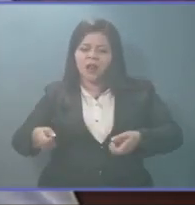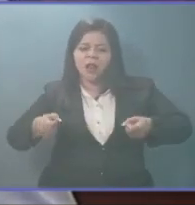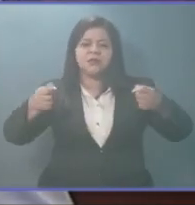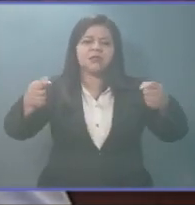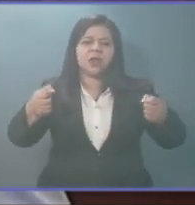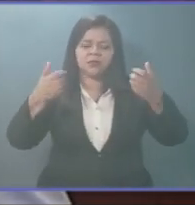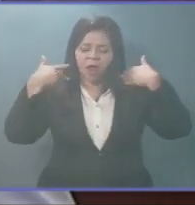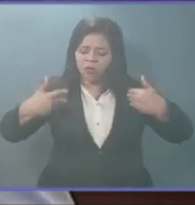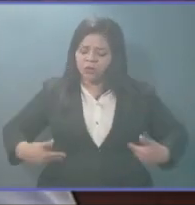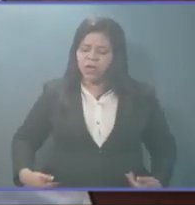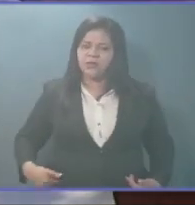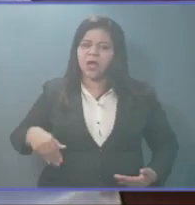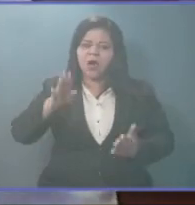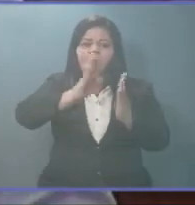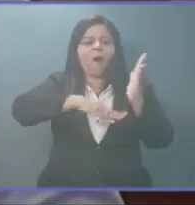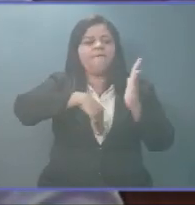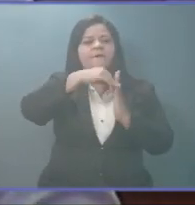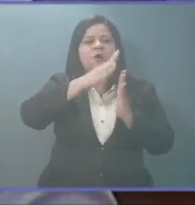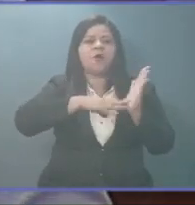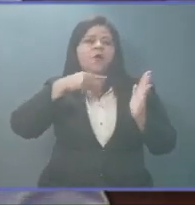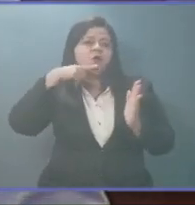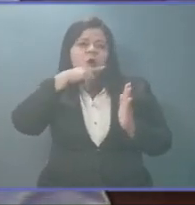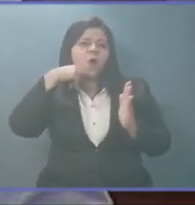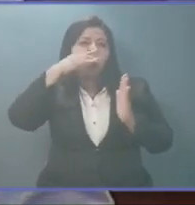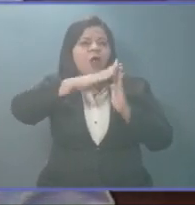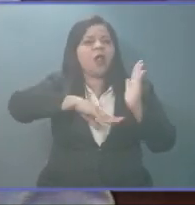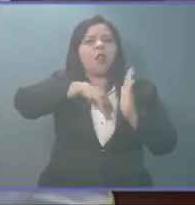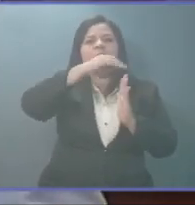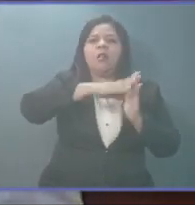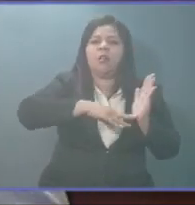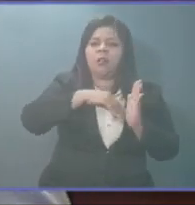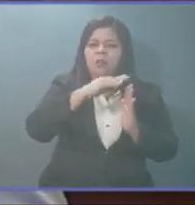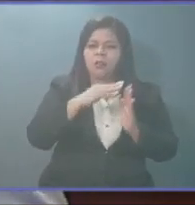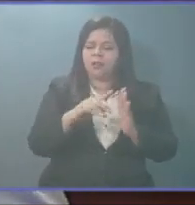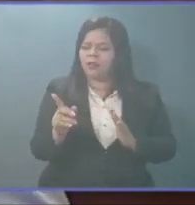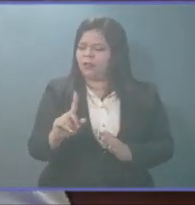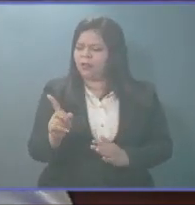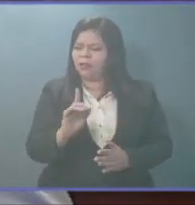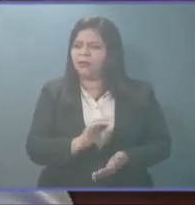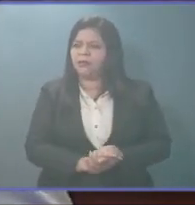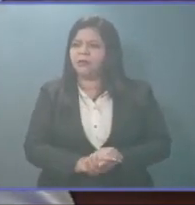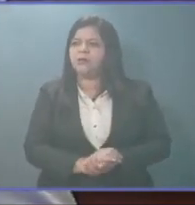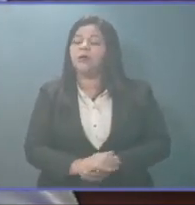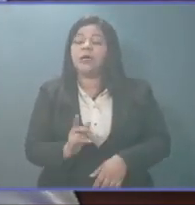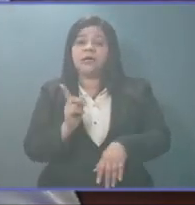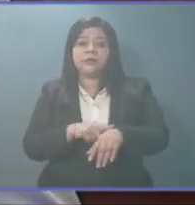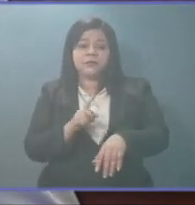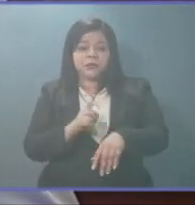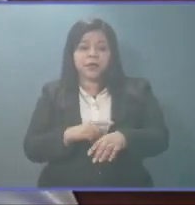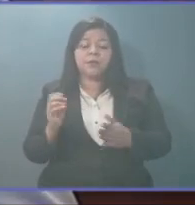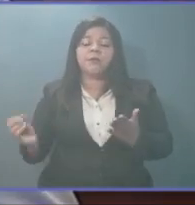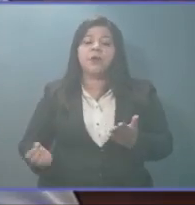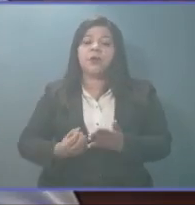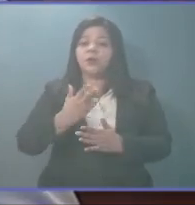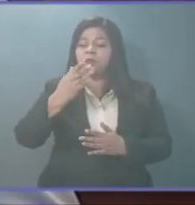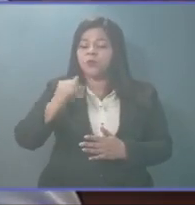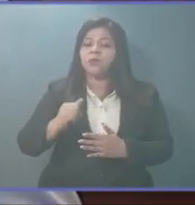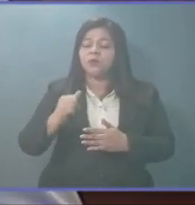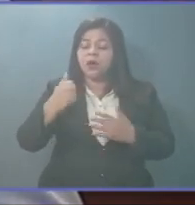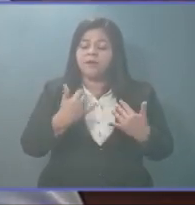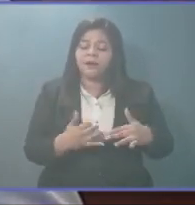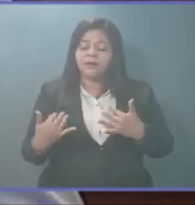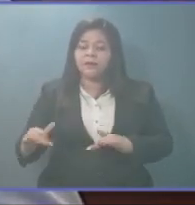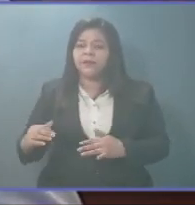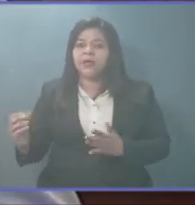delantales y de las brochas con pintura roja pintando láminas oxidadas. Son época de una nueva dinámica política y de